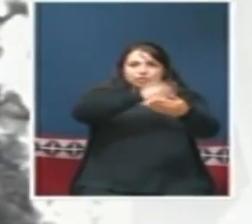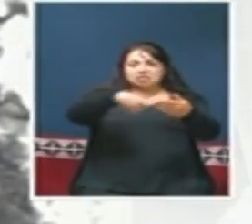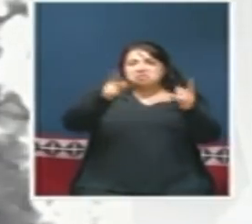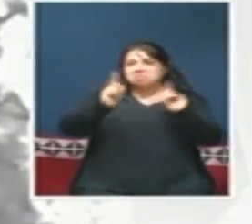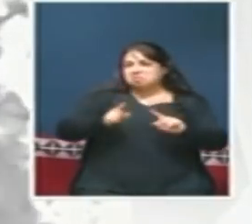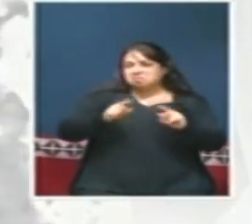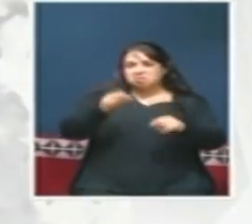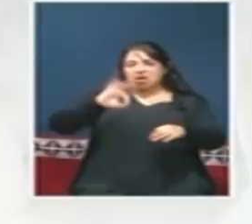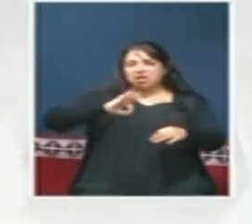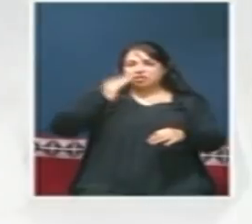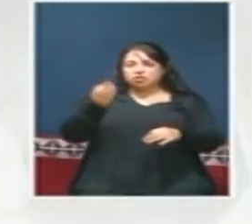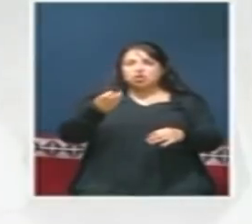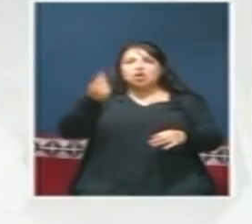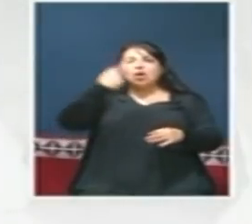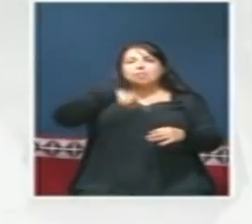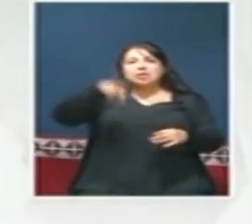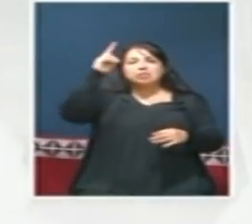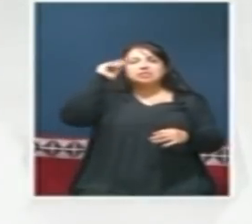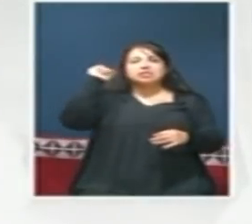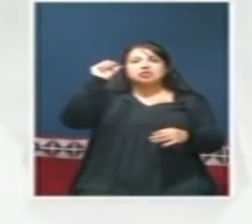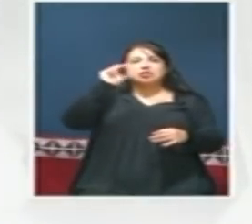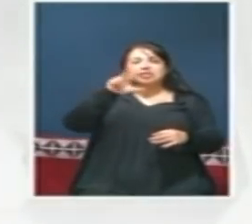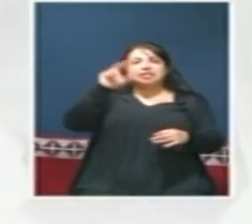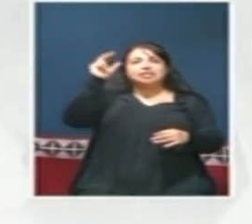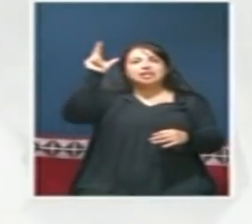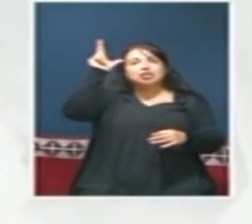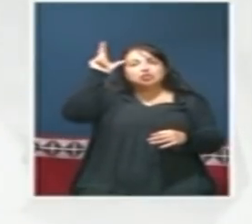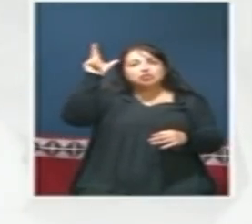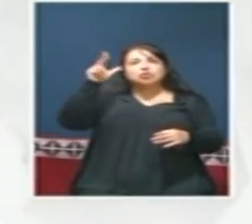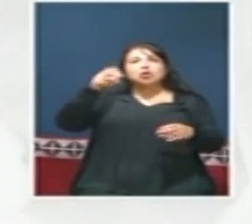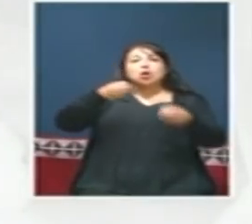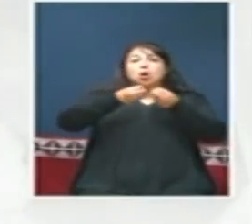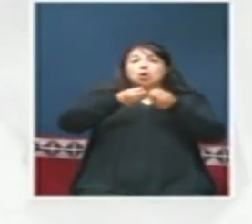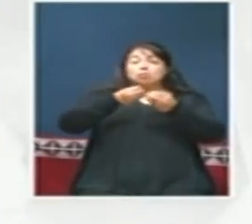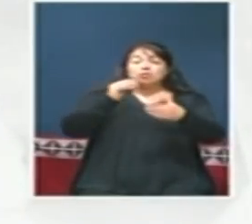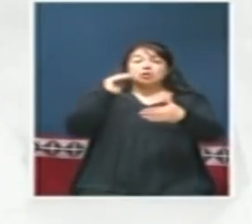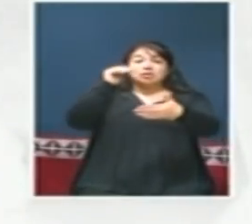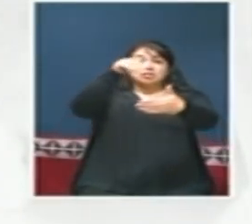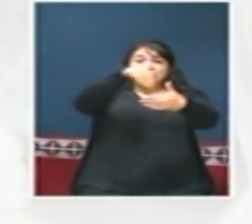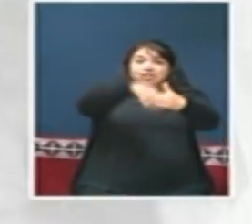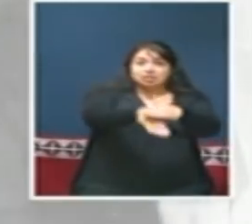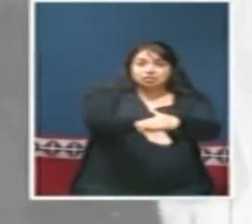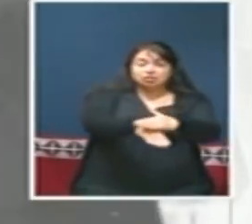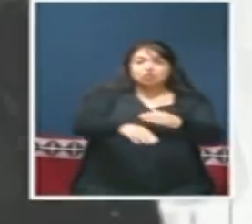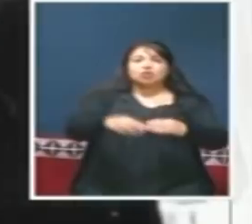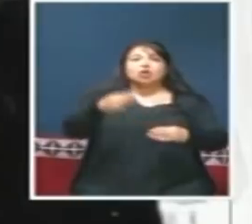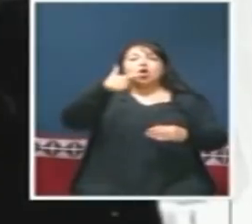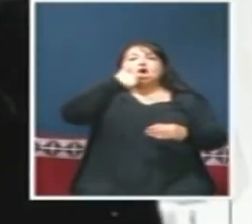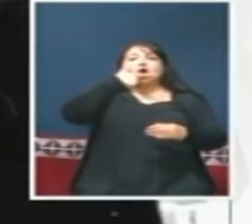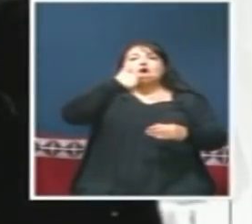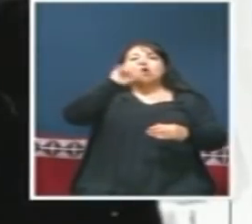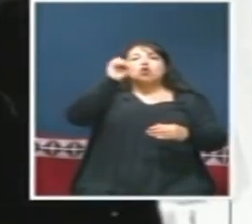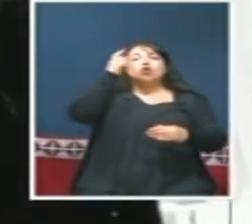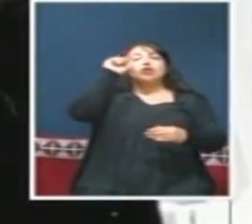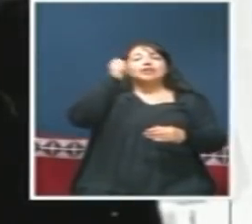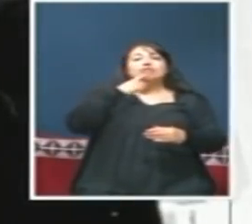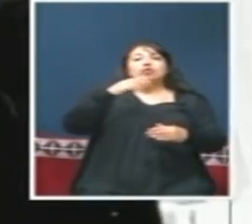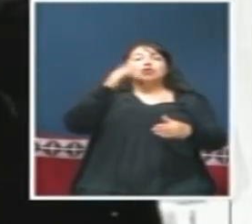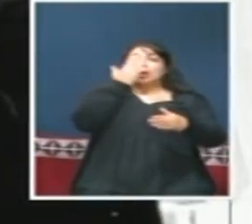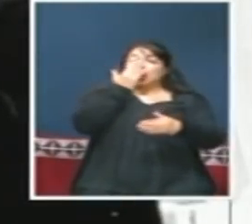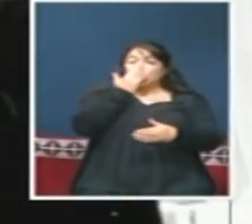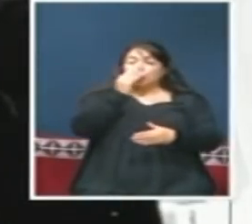En 1938 ingresó en el seminario de Nuestra Señora de Loreto en Córdoba.